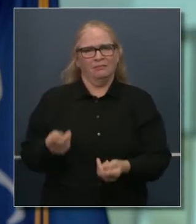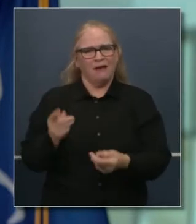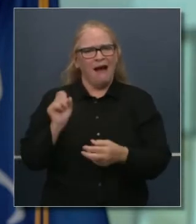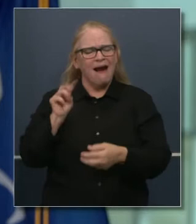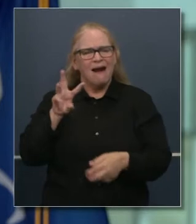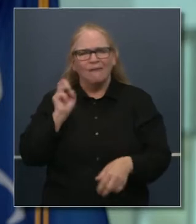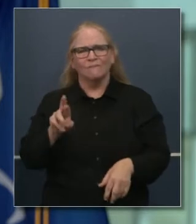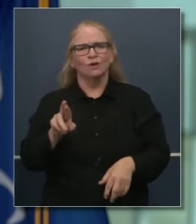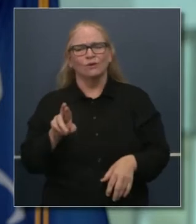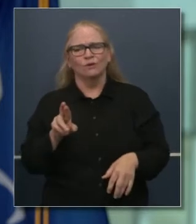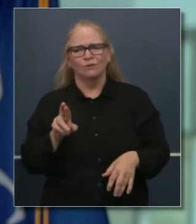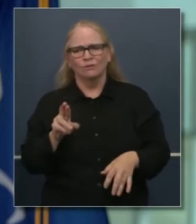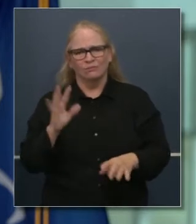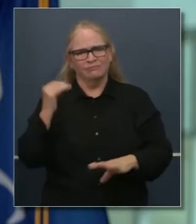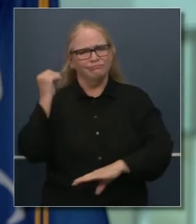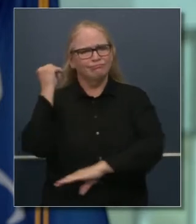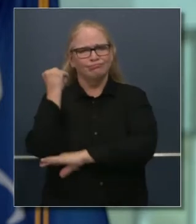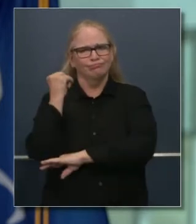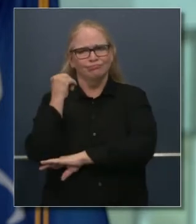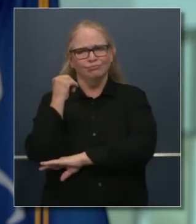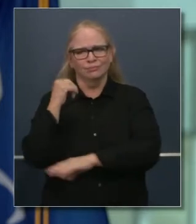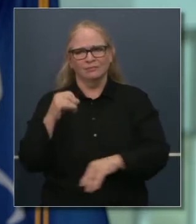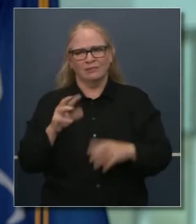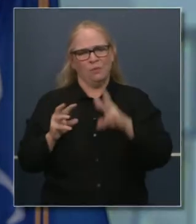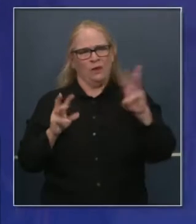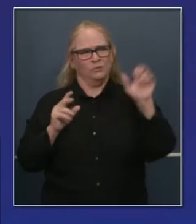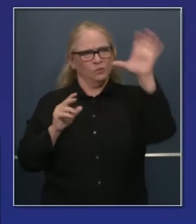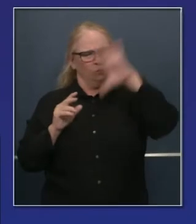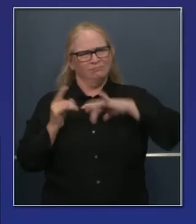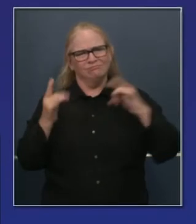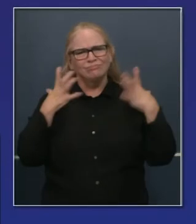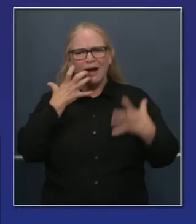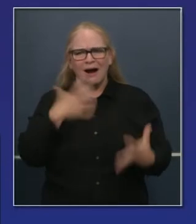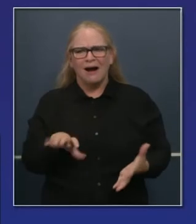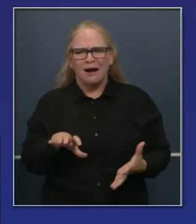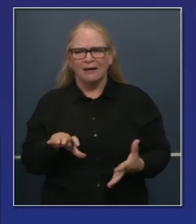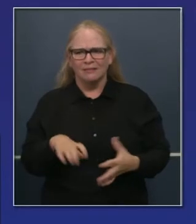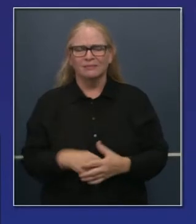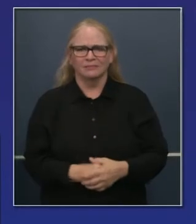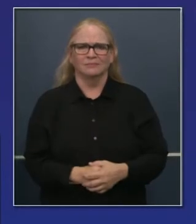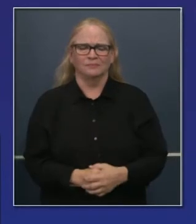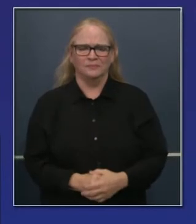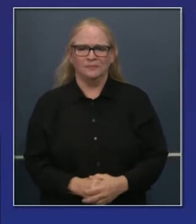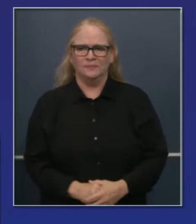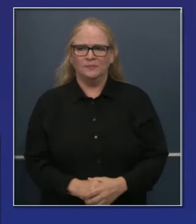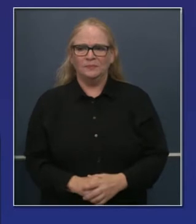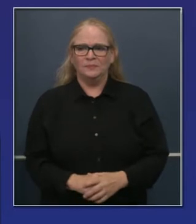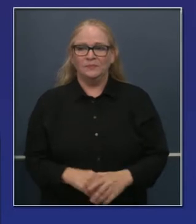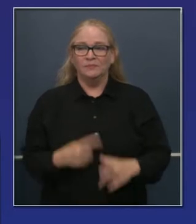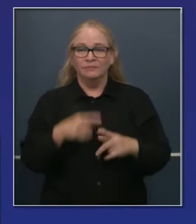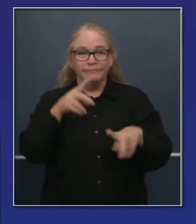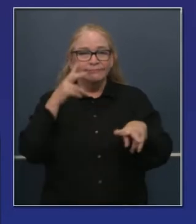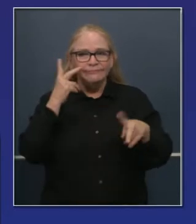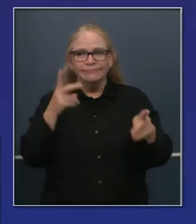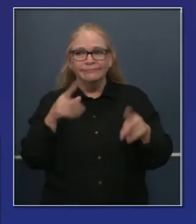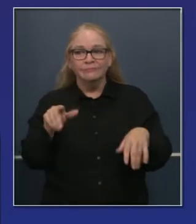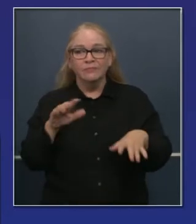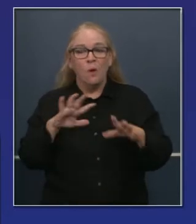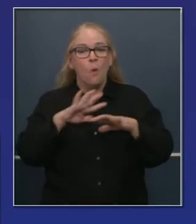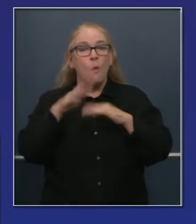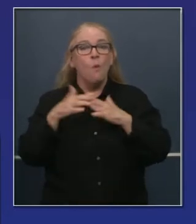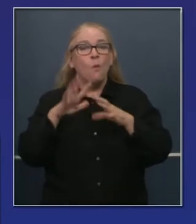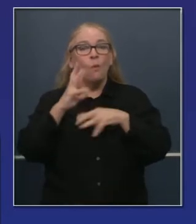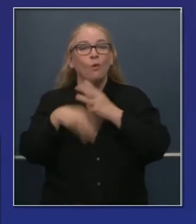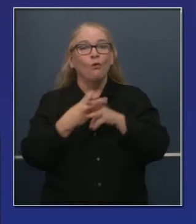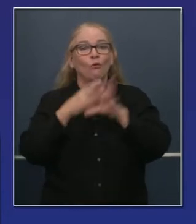es casi 70 años en la costa del oeste de eeuu incluyendo los encabezados que